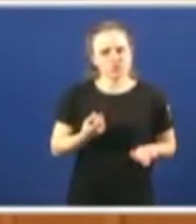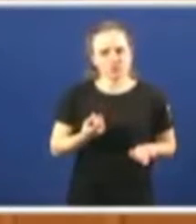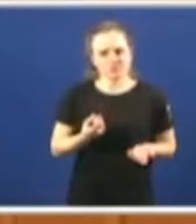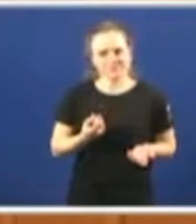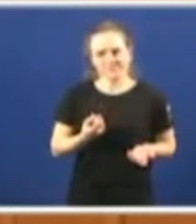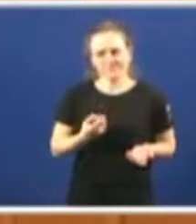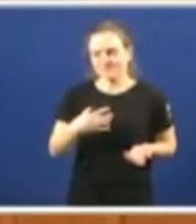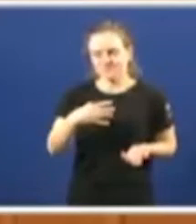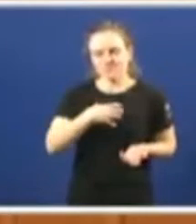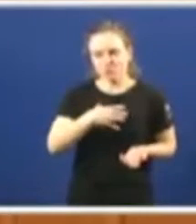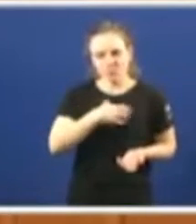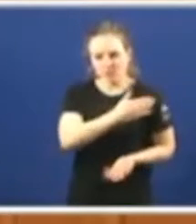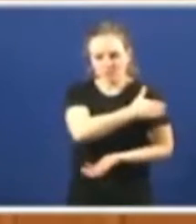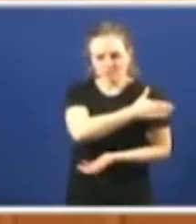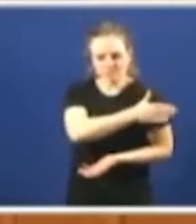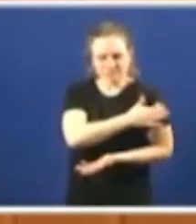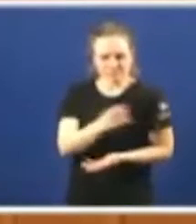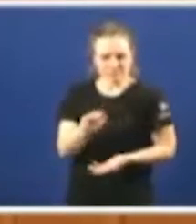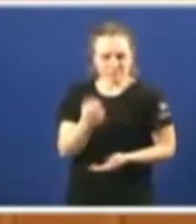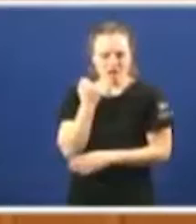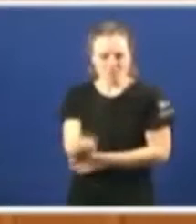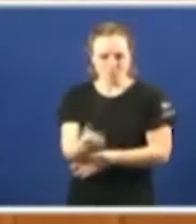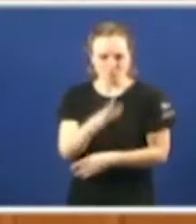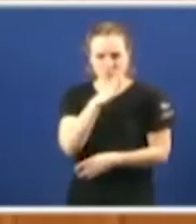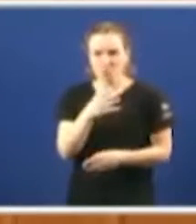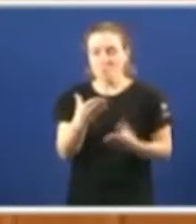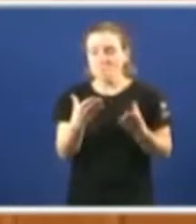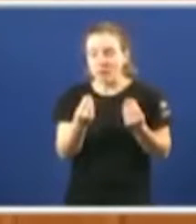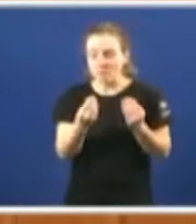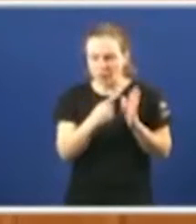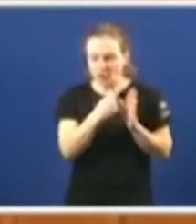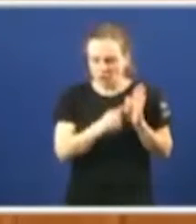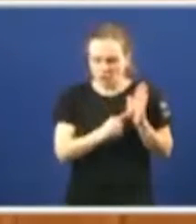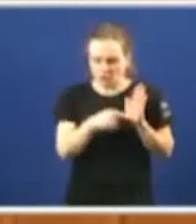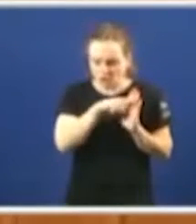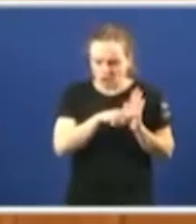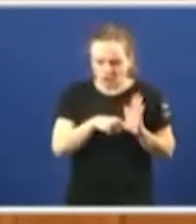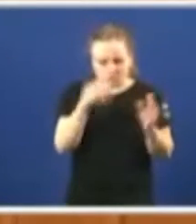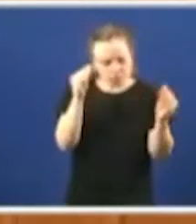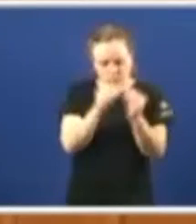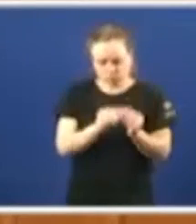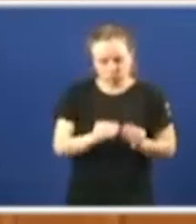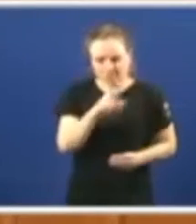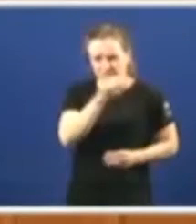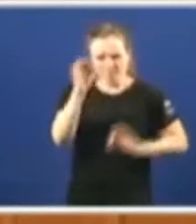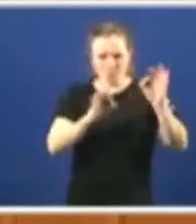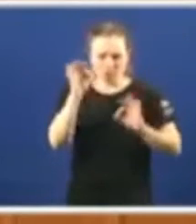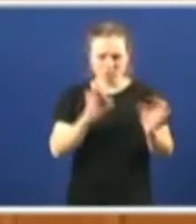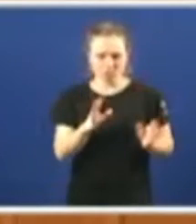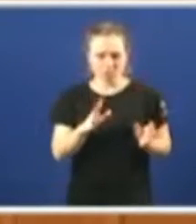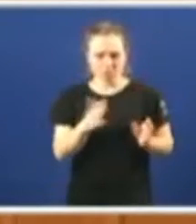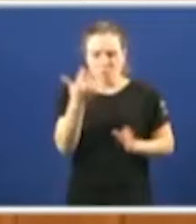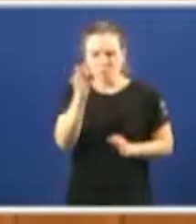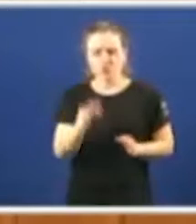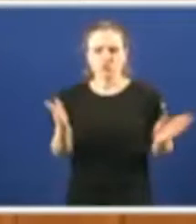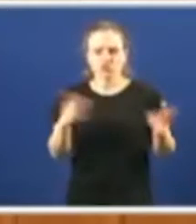decía, políticas de propaganda, porque para nós un papel que pon cousas cas que concordamos o 100%, como é o Pacto de Estado, se non hai dotación orzamentaria